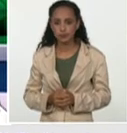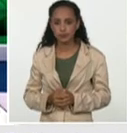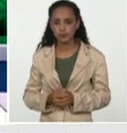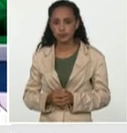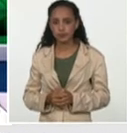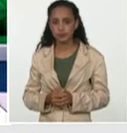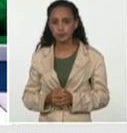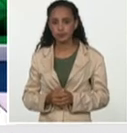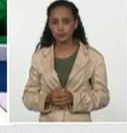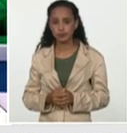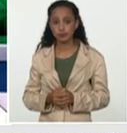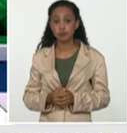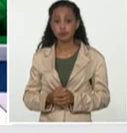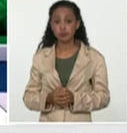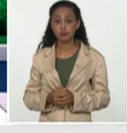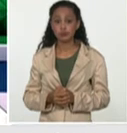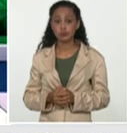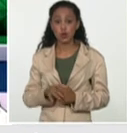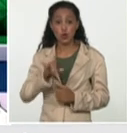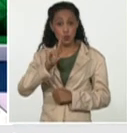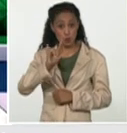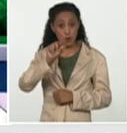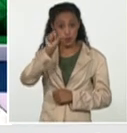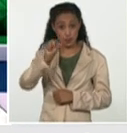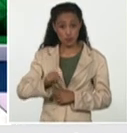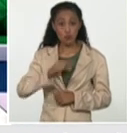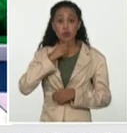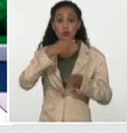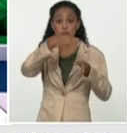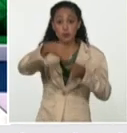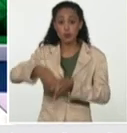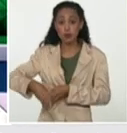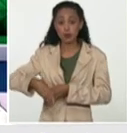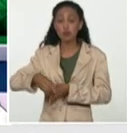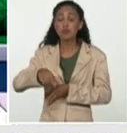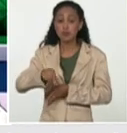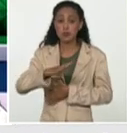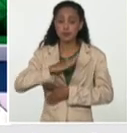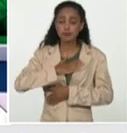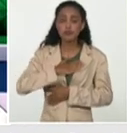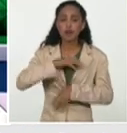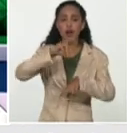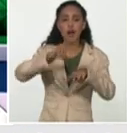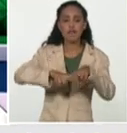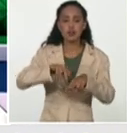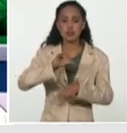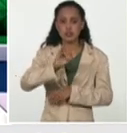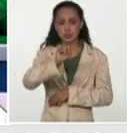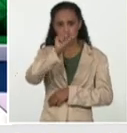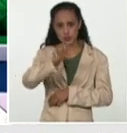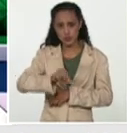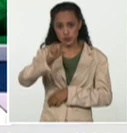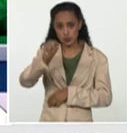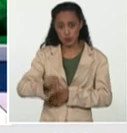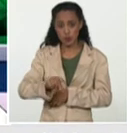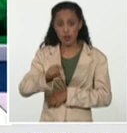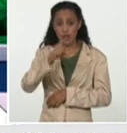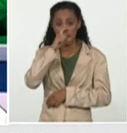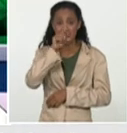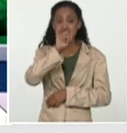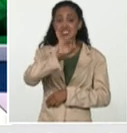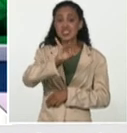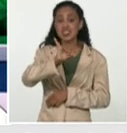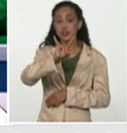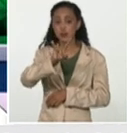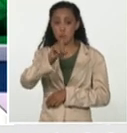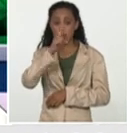Estos 9 fallecidos, que lamentamos mucho, de La Habana 6, un paciente de 79 años del municipio San